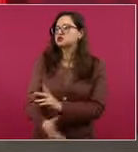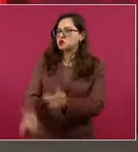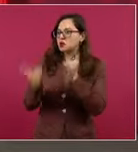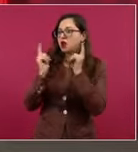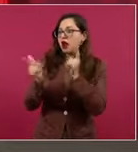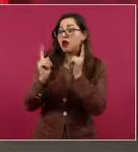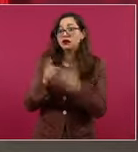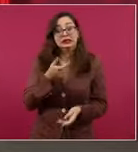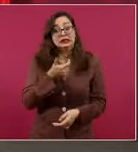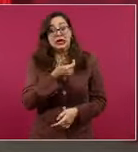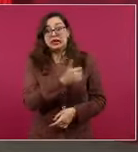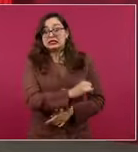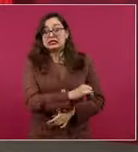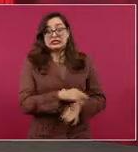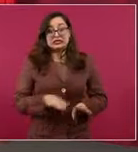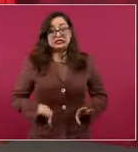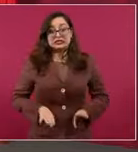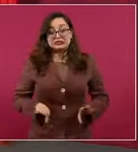para que